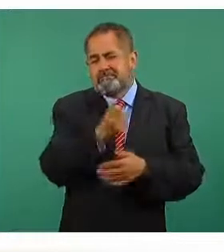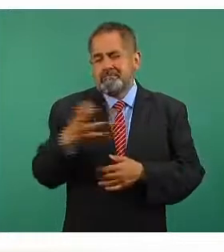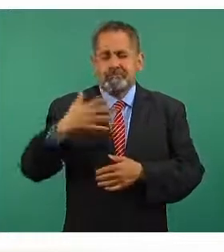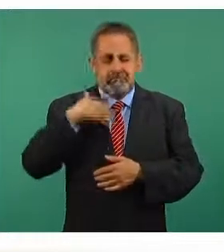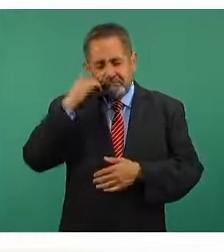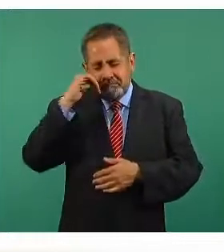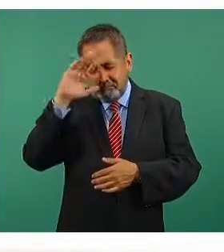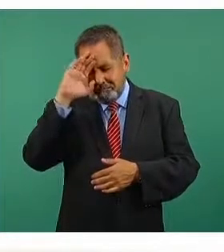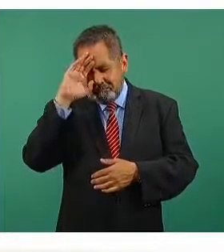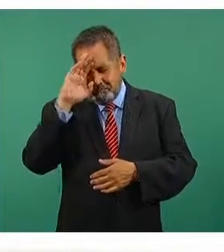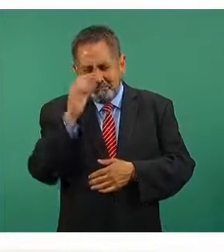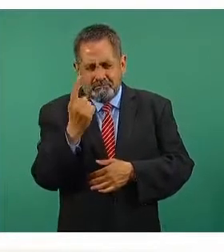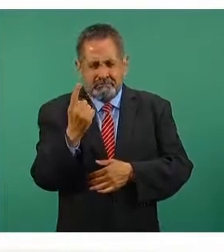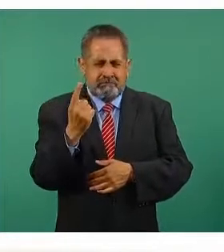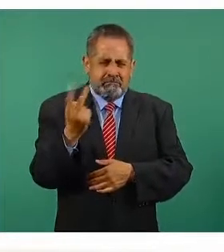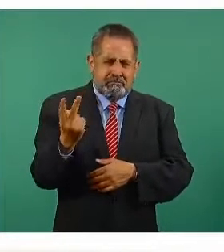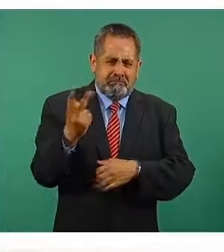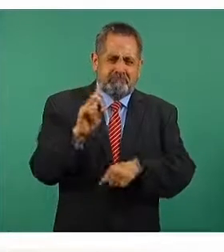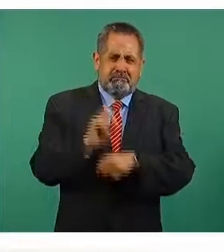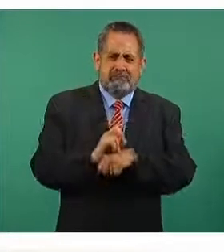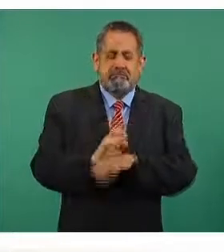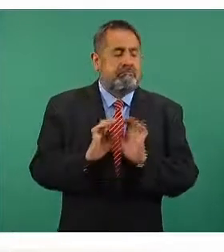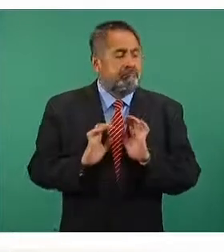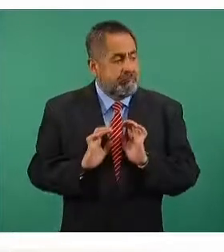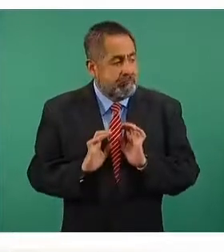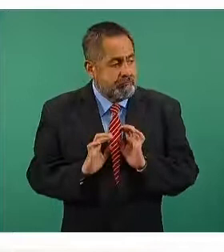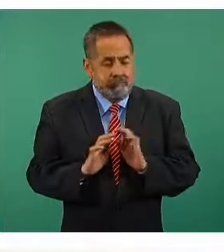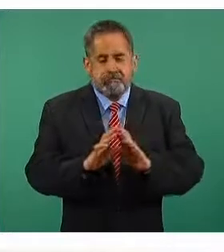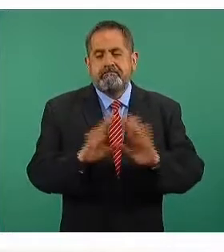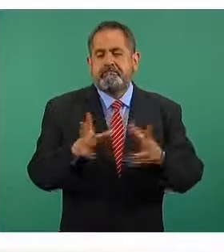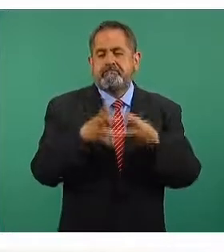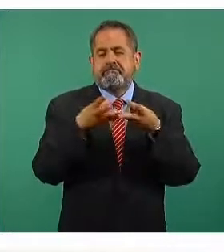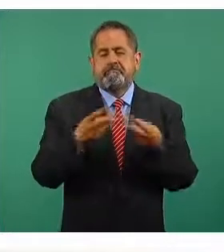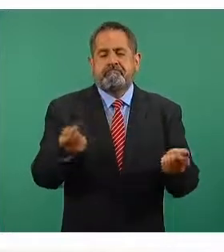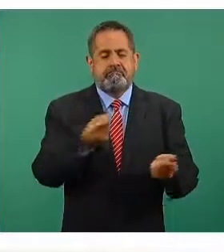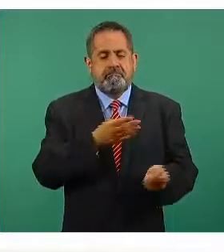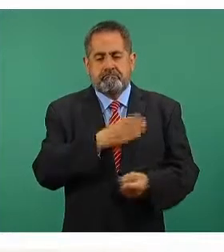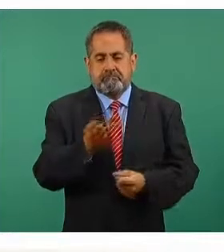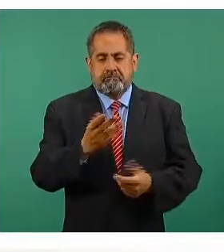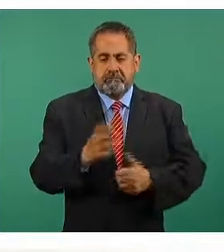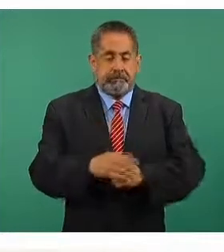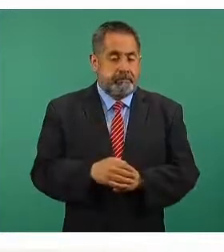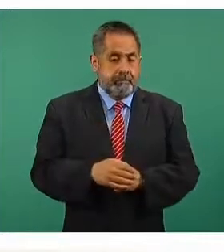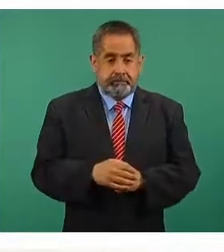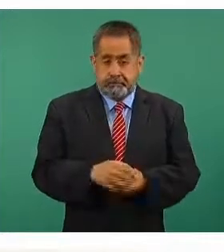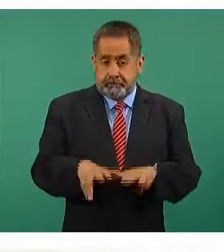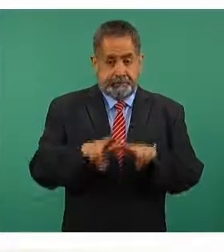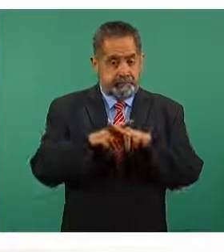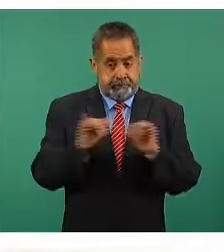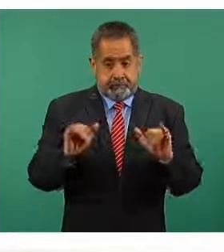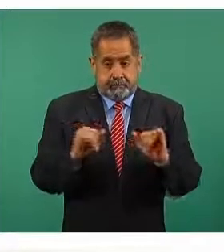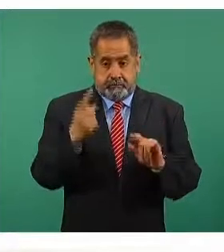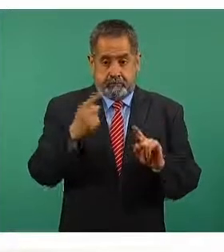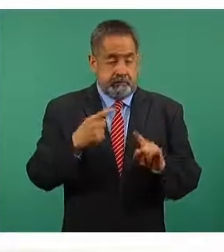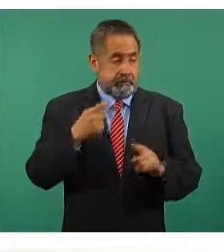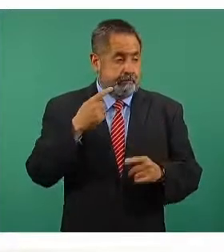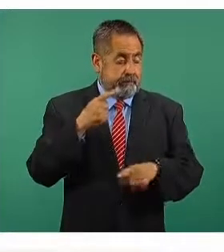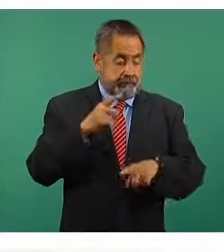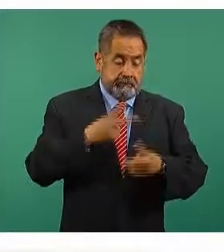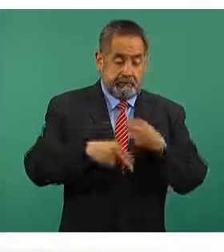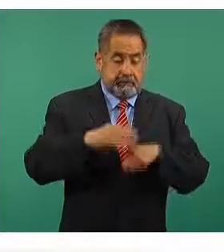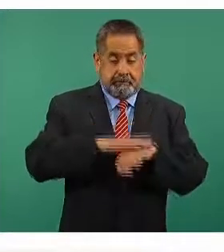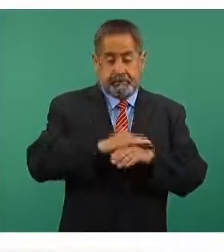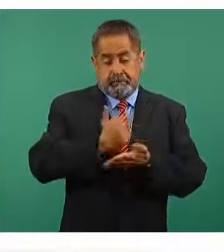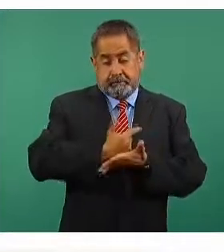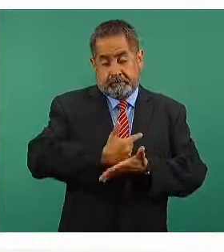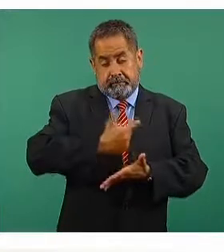suelen durar 1 o 2 días en aquellas personas que las presentan. Ninguna persona ha tenido una complicación